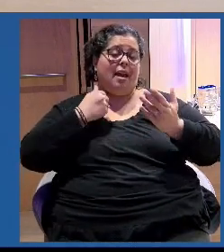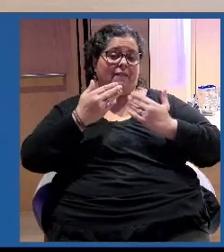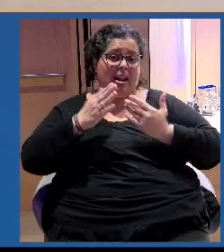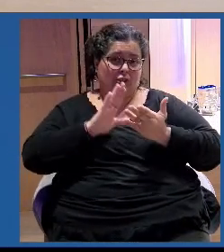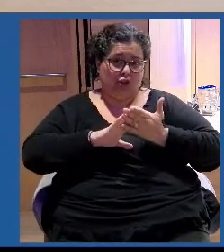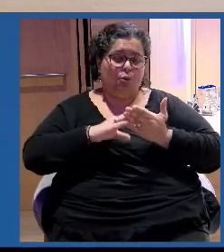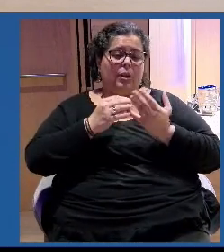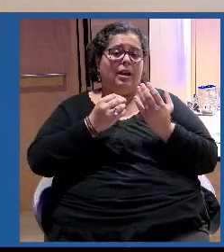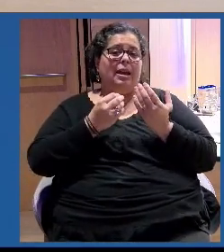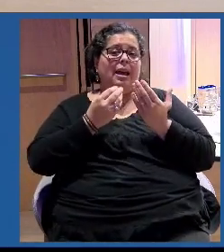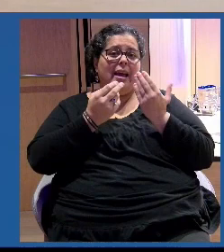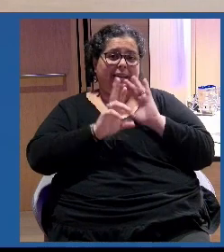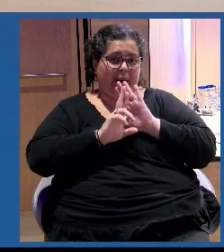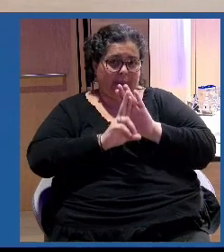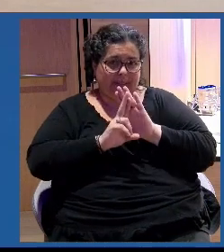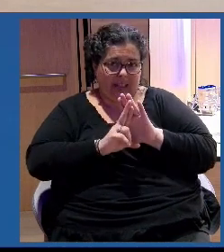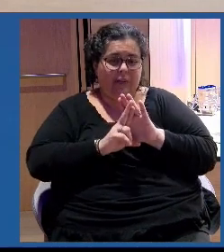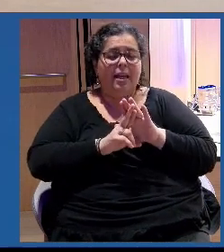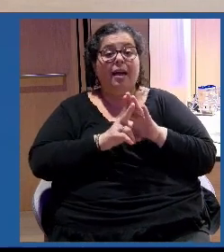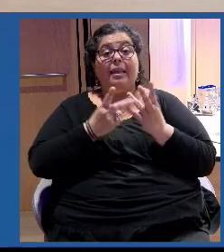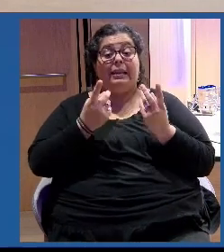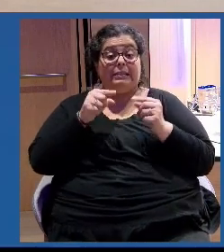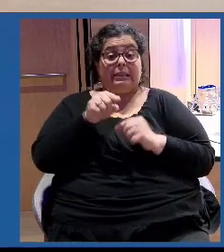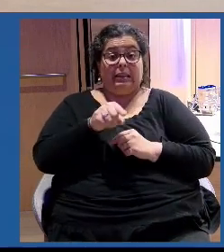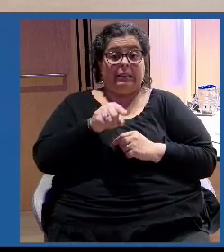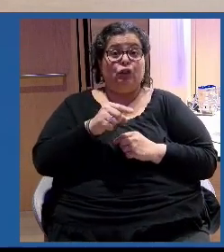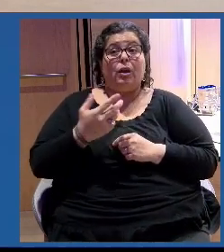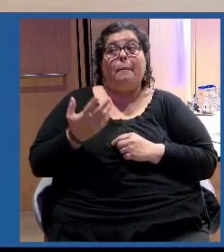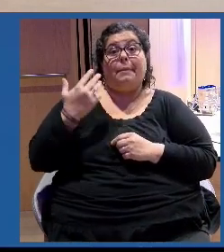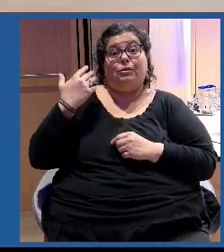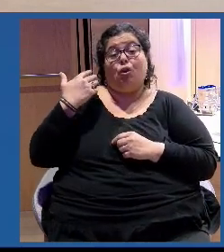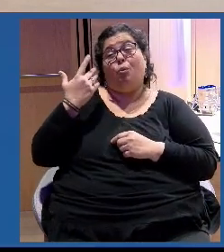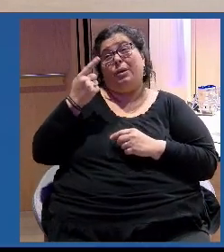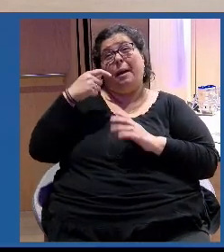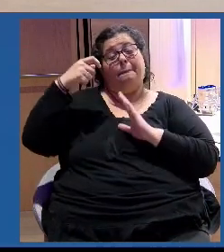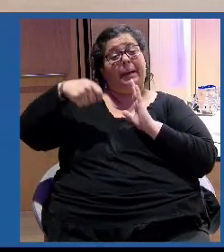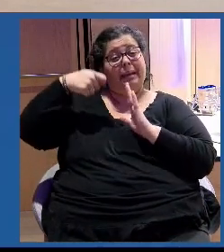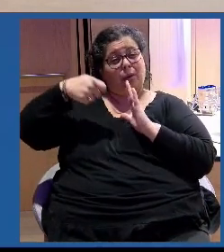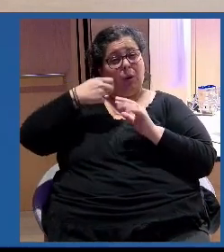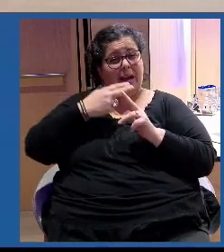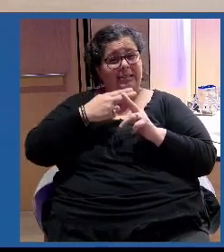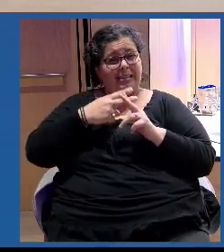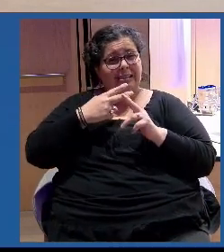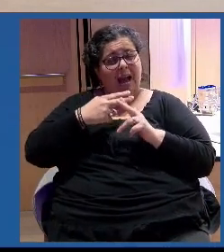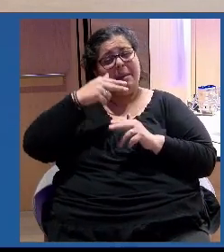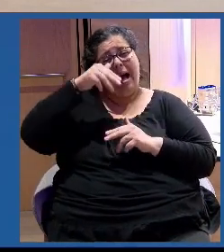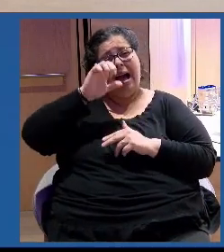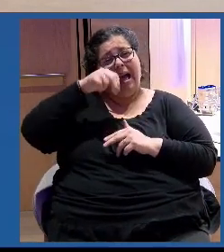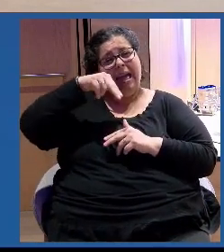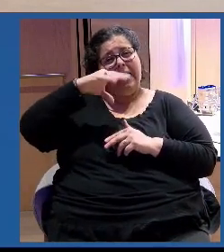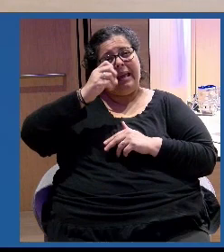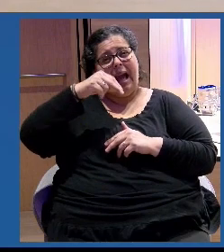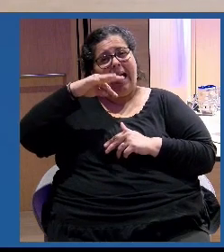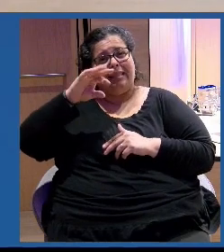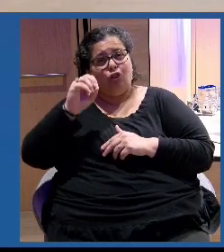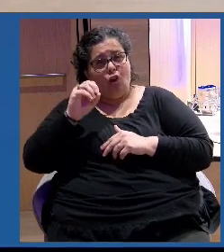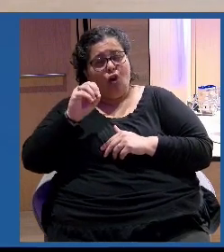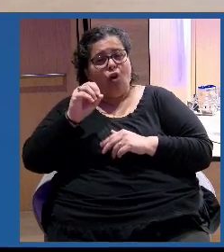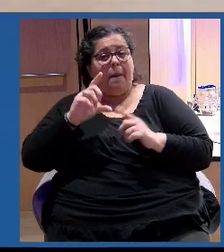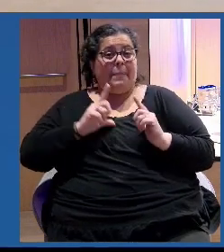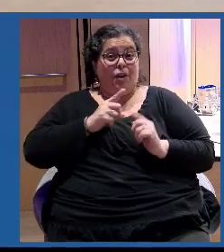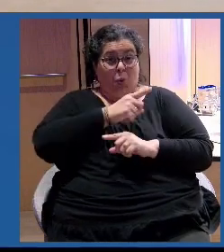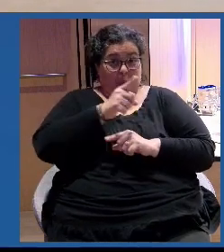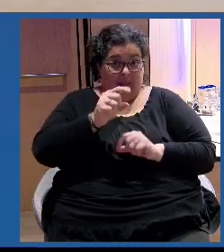afrorepresentatividad es esta, que sucedió recientemente con la película Encanto. Espero que hayan tenido la oportunidad de verla, si